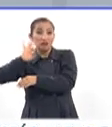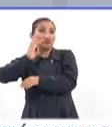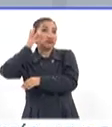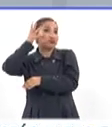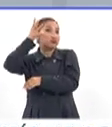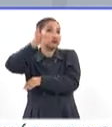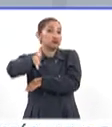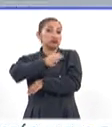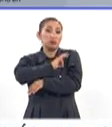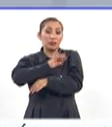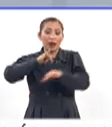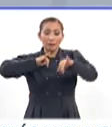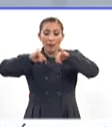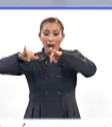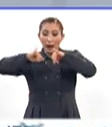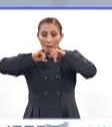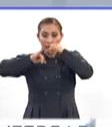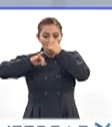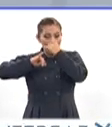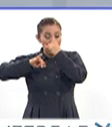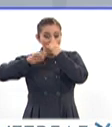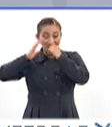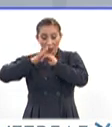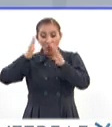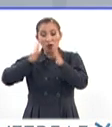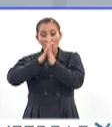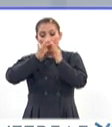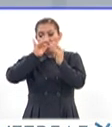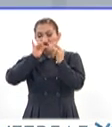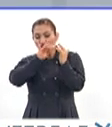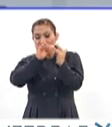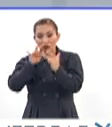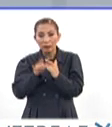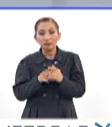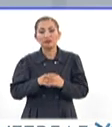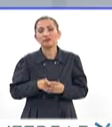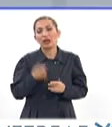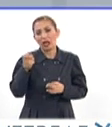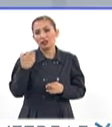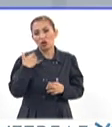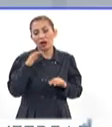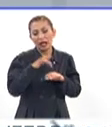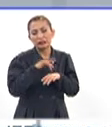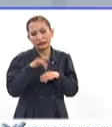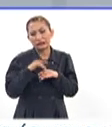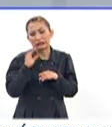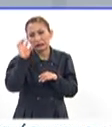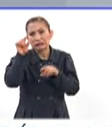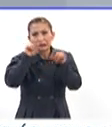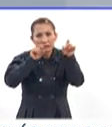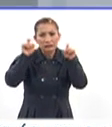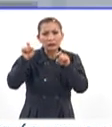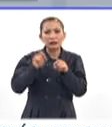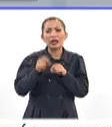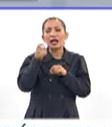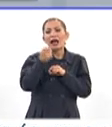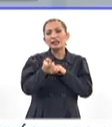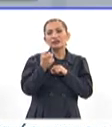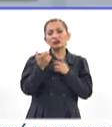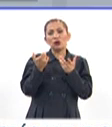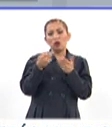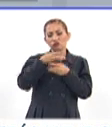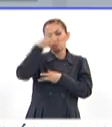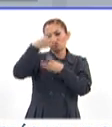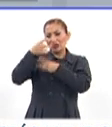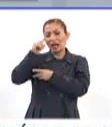podamos llegar al mapa participativo. Interactivo, ¿no? Bueno, en ese sentido. Es interactivo, tiene razón. Digamos, a esta